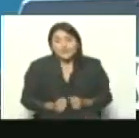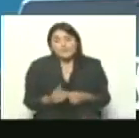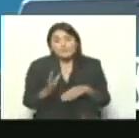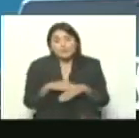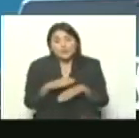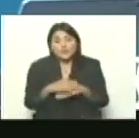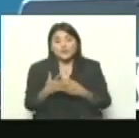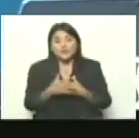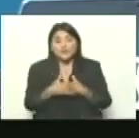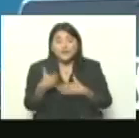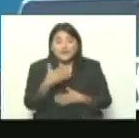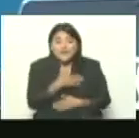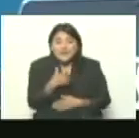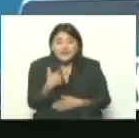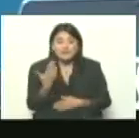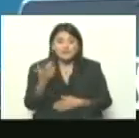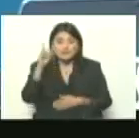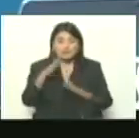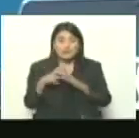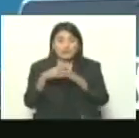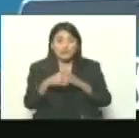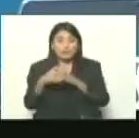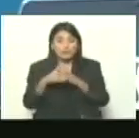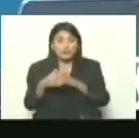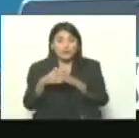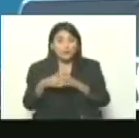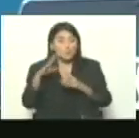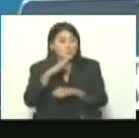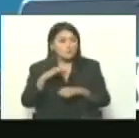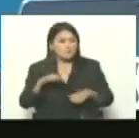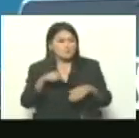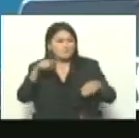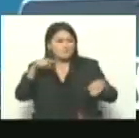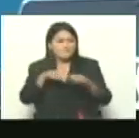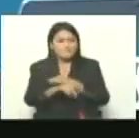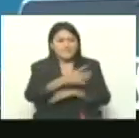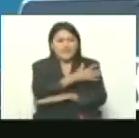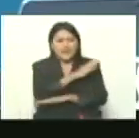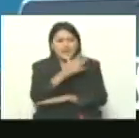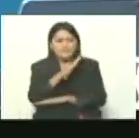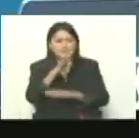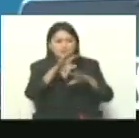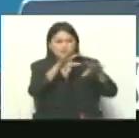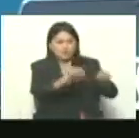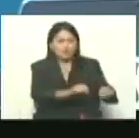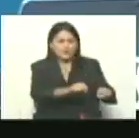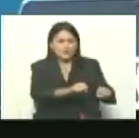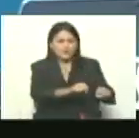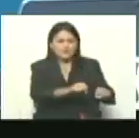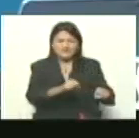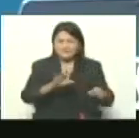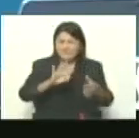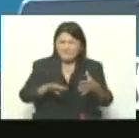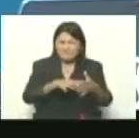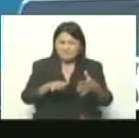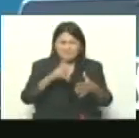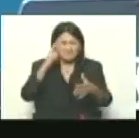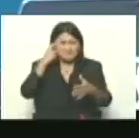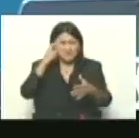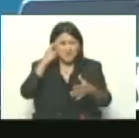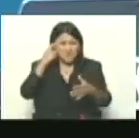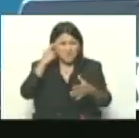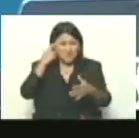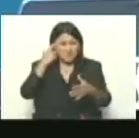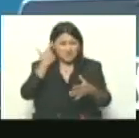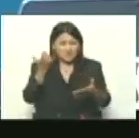Venir con tropas de los Estados Unidos y meter tropas en el Amazonas, etc. Planes locos, con el objetivo